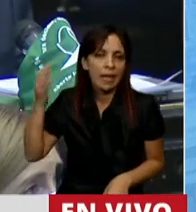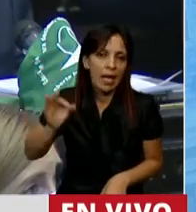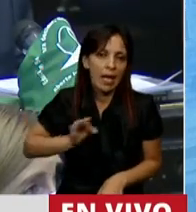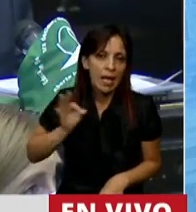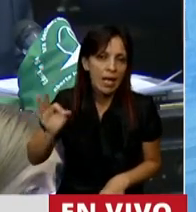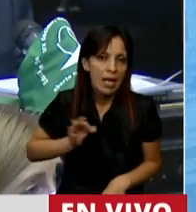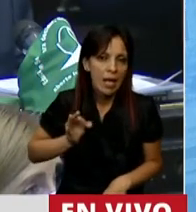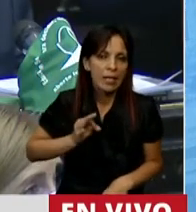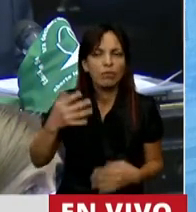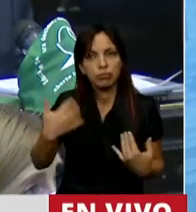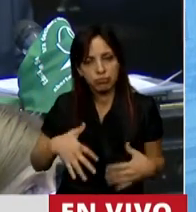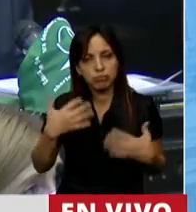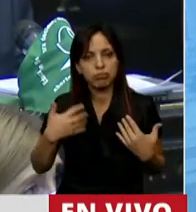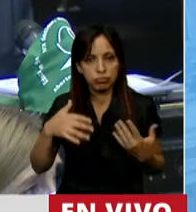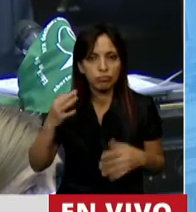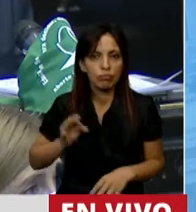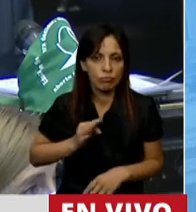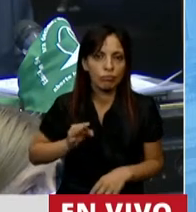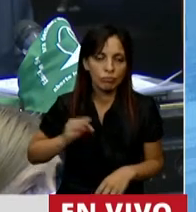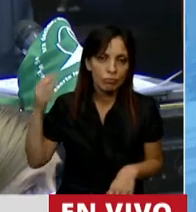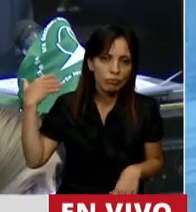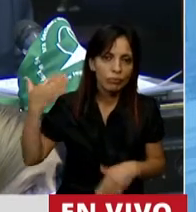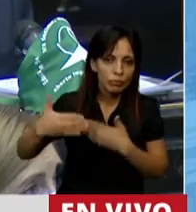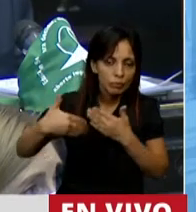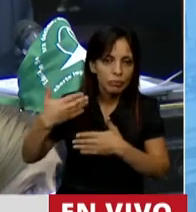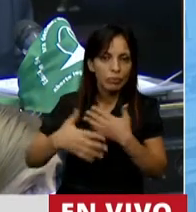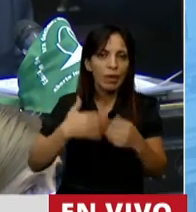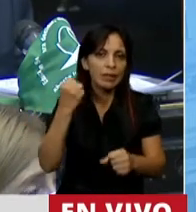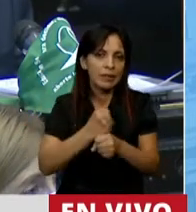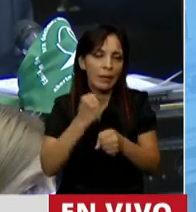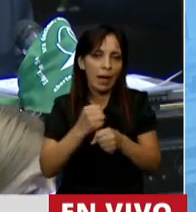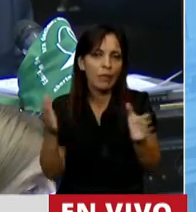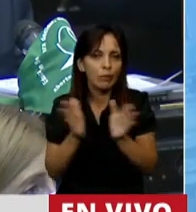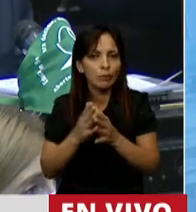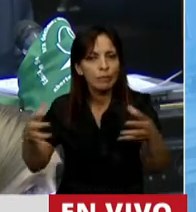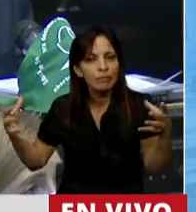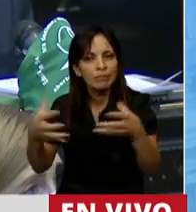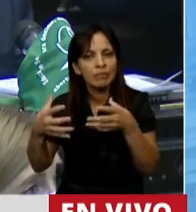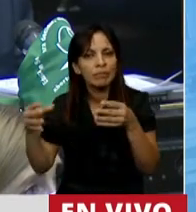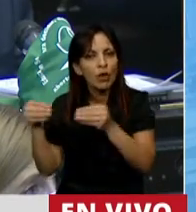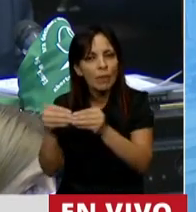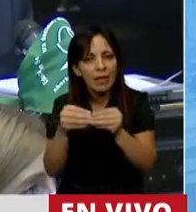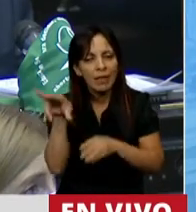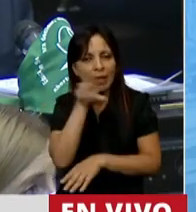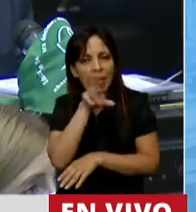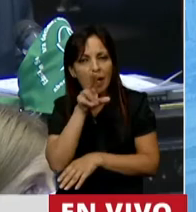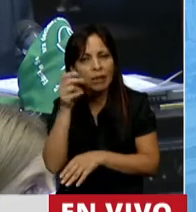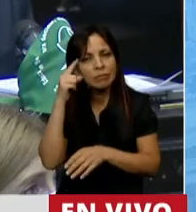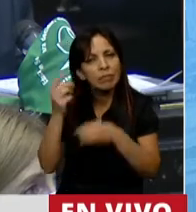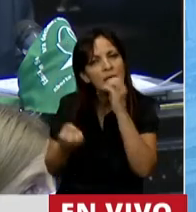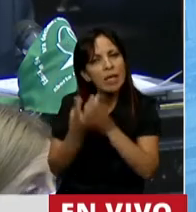años, muchos años, venimos trabajando junto a mis compañeras, desarrollando